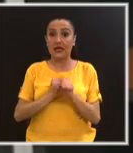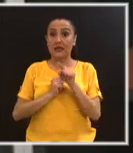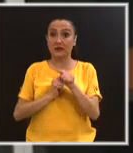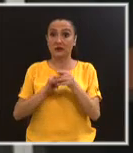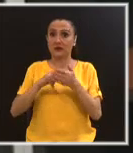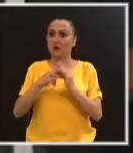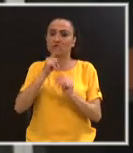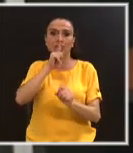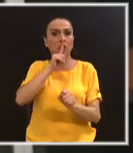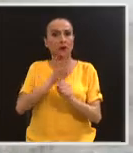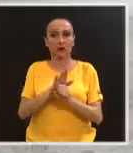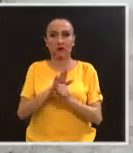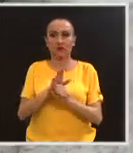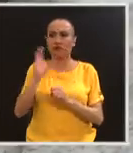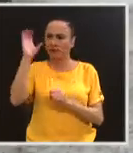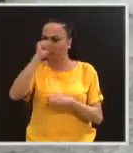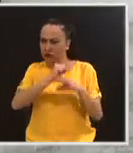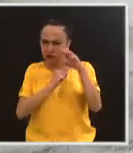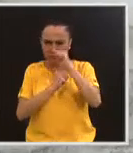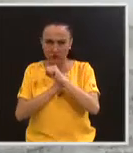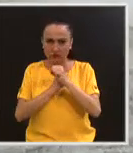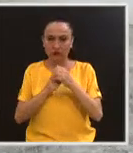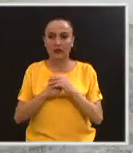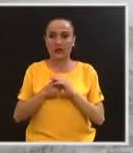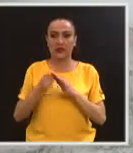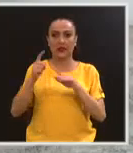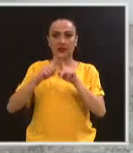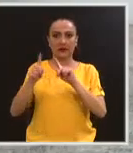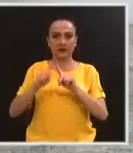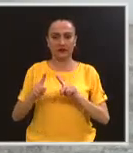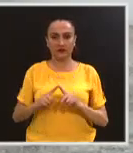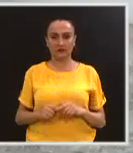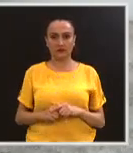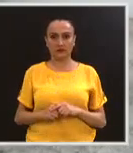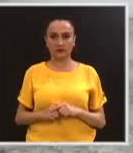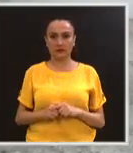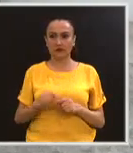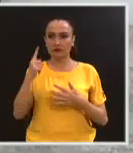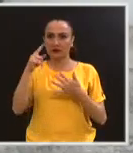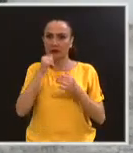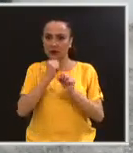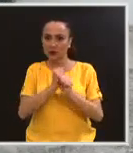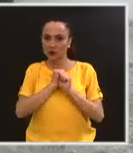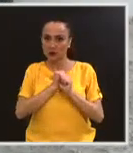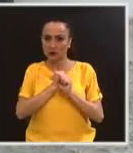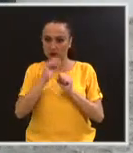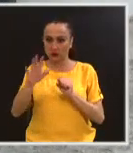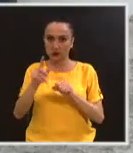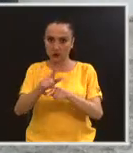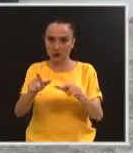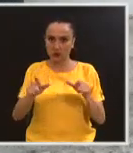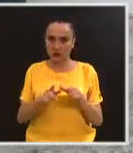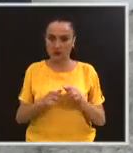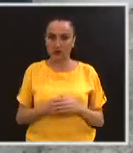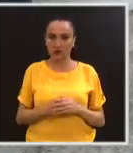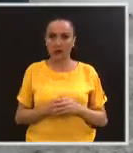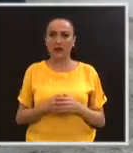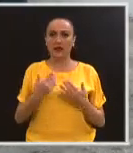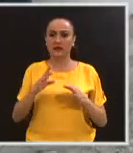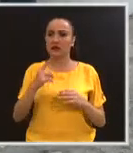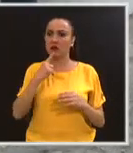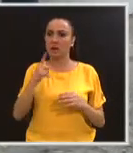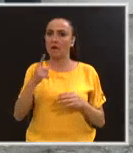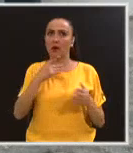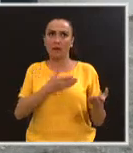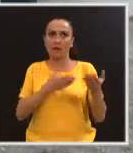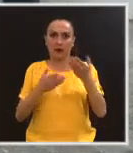por incumplimientos detectados en los diferentes aspectos de seguridad de la planta que ha sido diagnosticado por